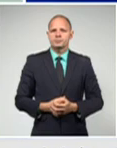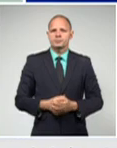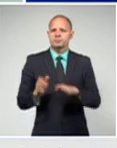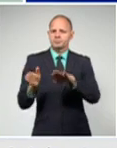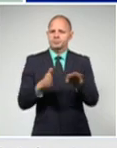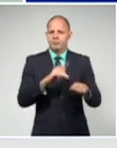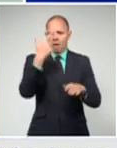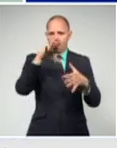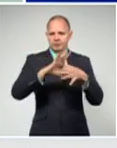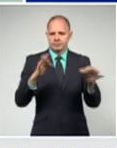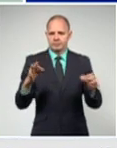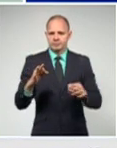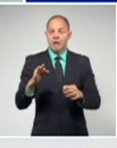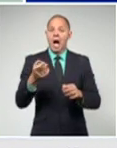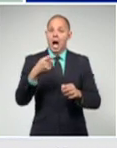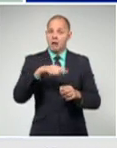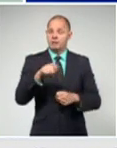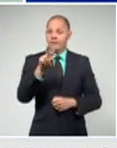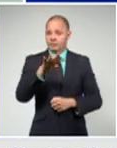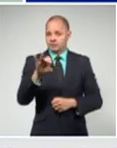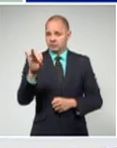Artemisa con 27 casos,